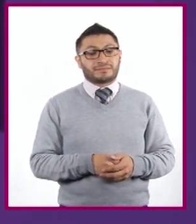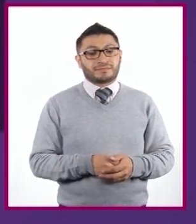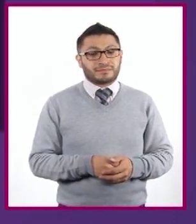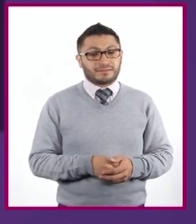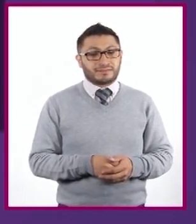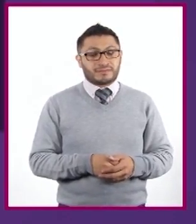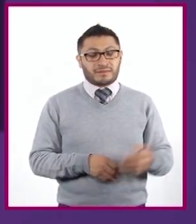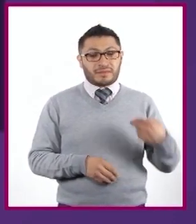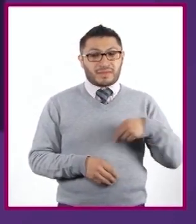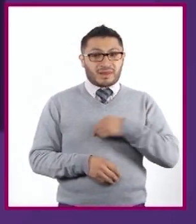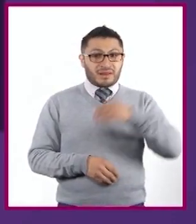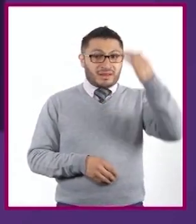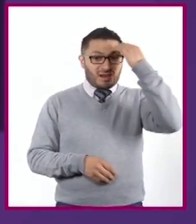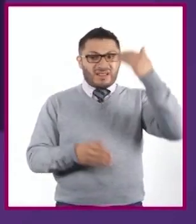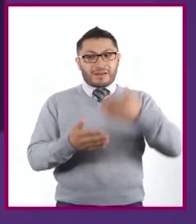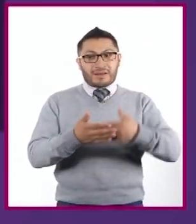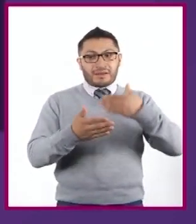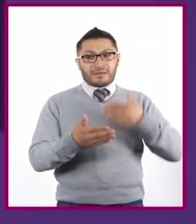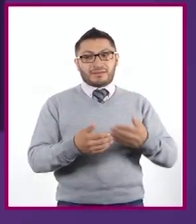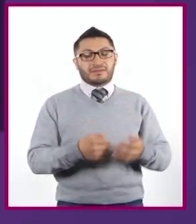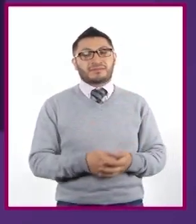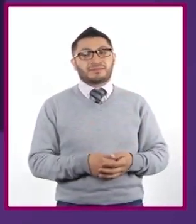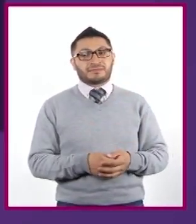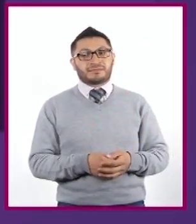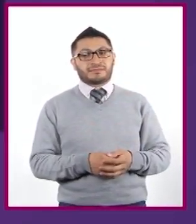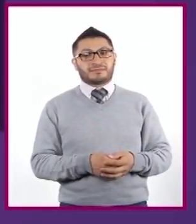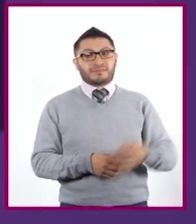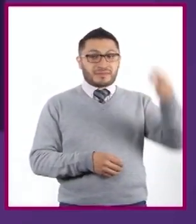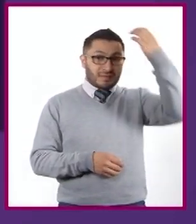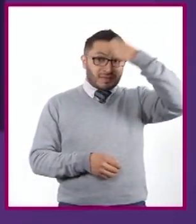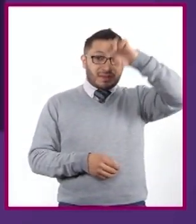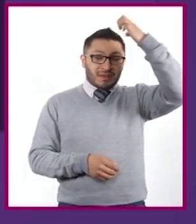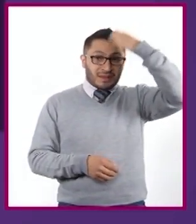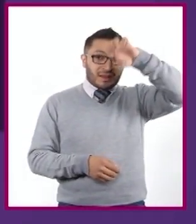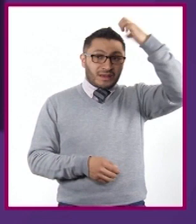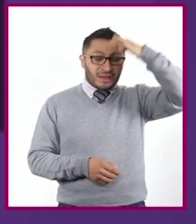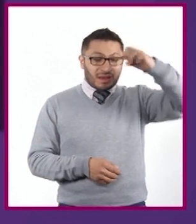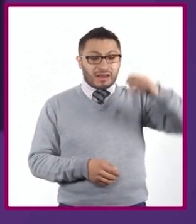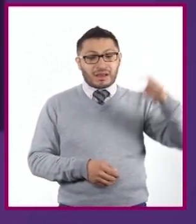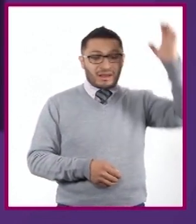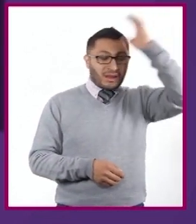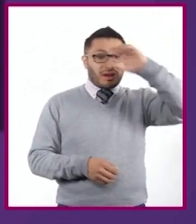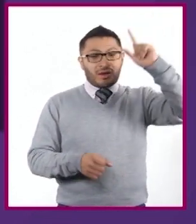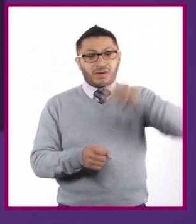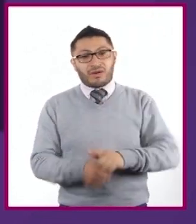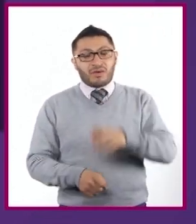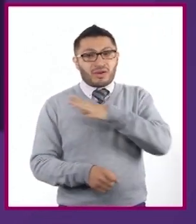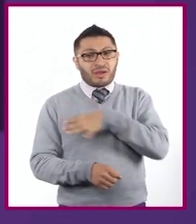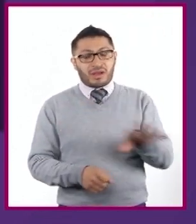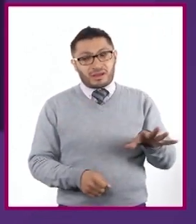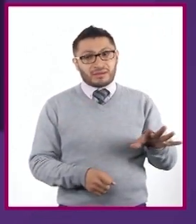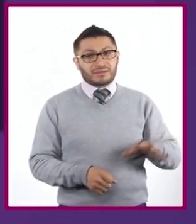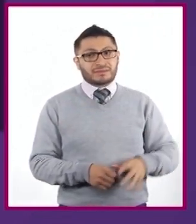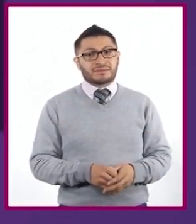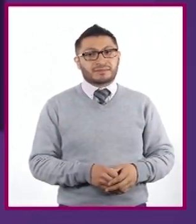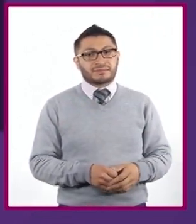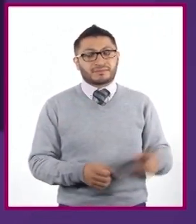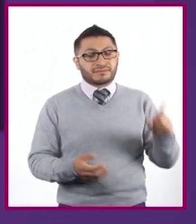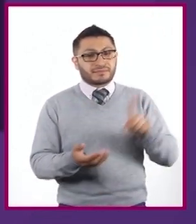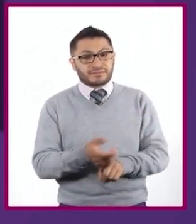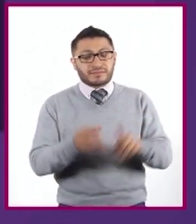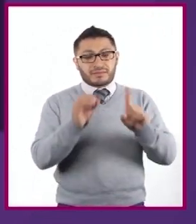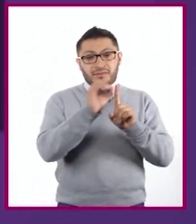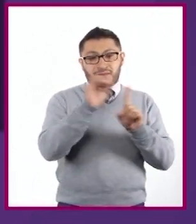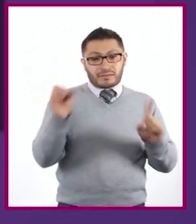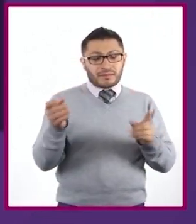nuestros conocimientos previos, nuestra experiencia, la cultura general que tenemos. Dentro de la estructura